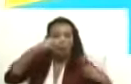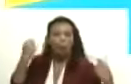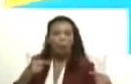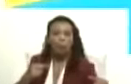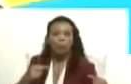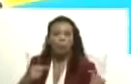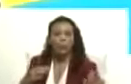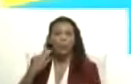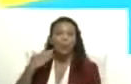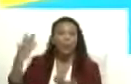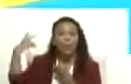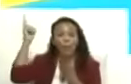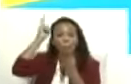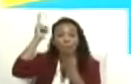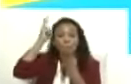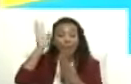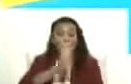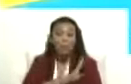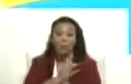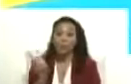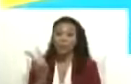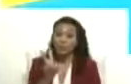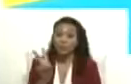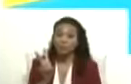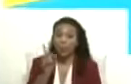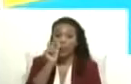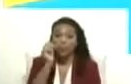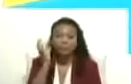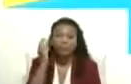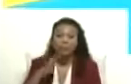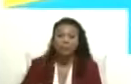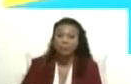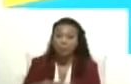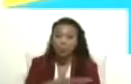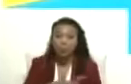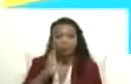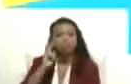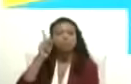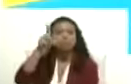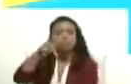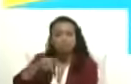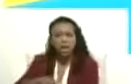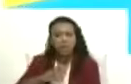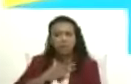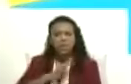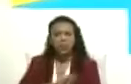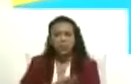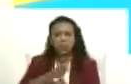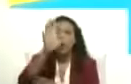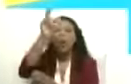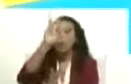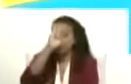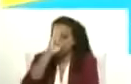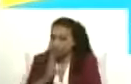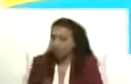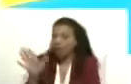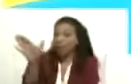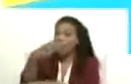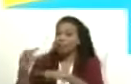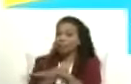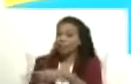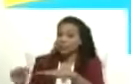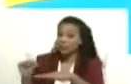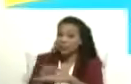pueblos originarios, venezolanas y venezolanos, se dirigieron, bajaron con respeto la bandera de